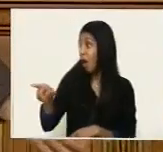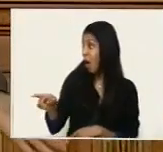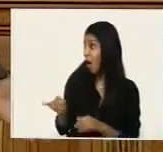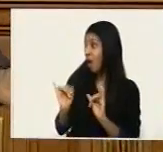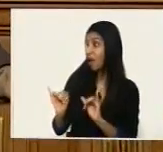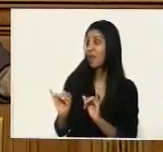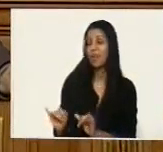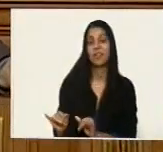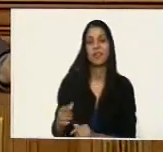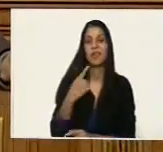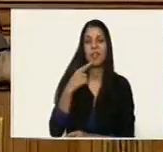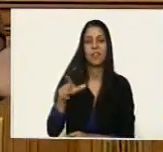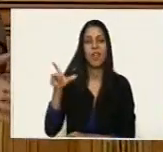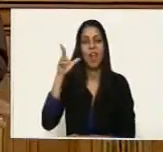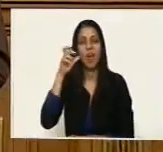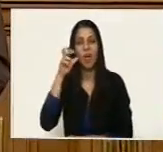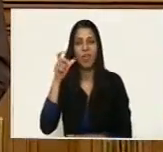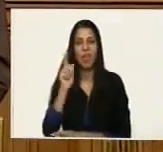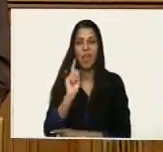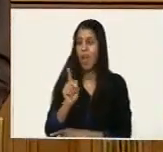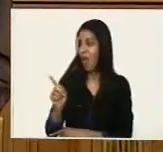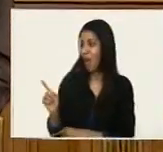buenas noches.